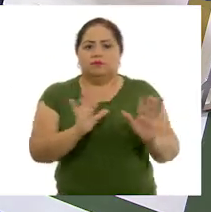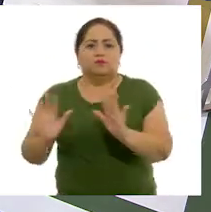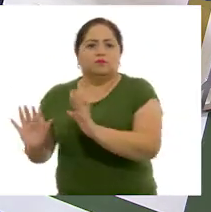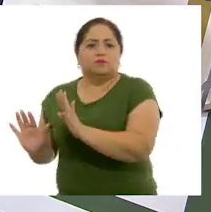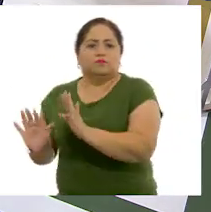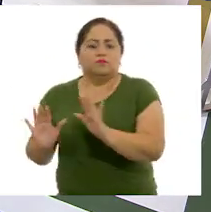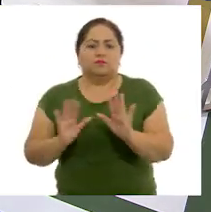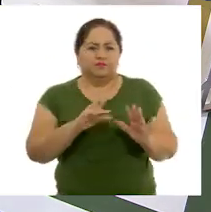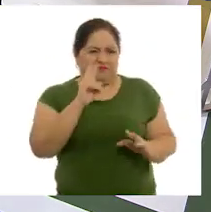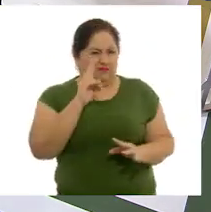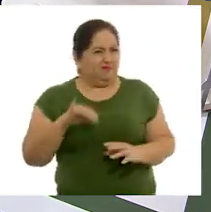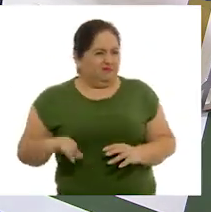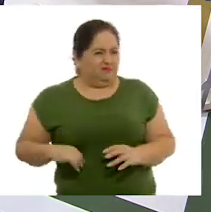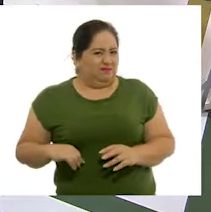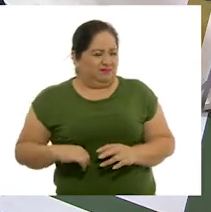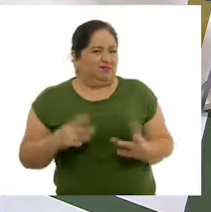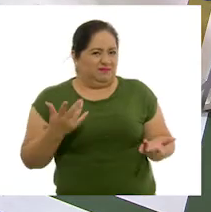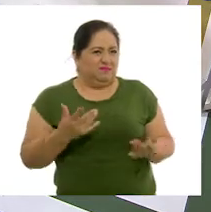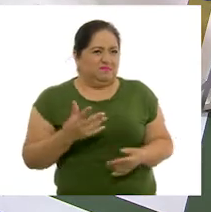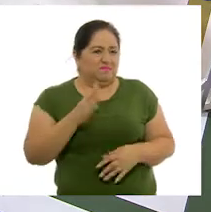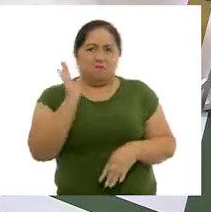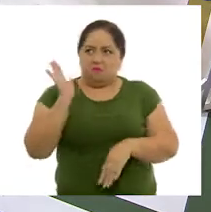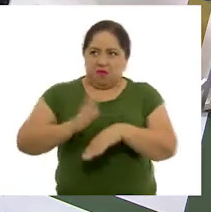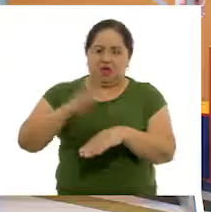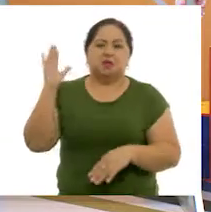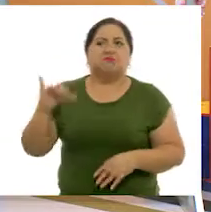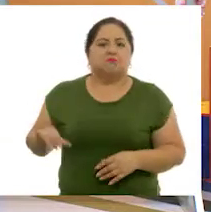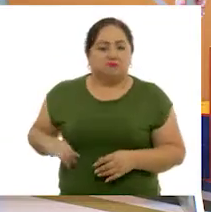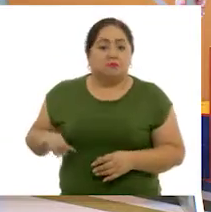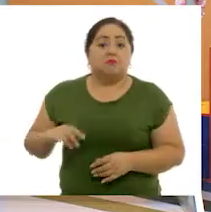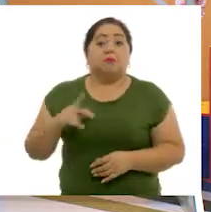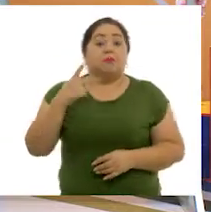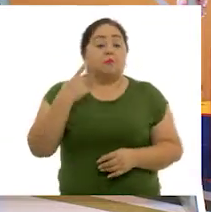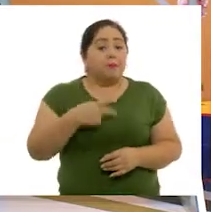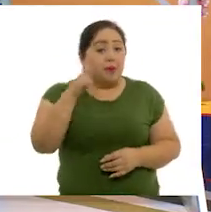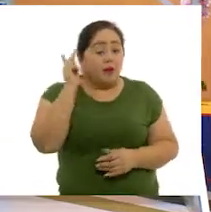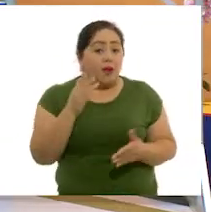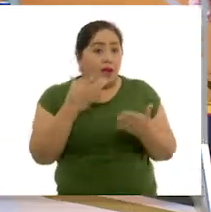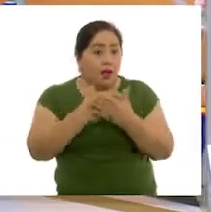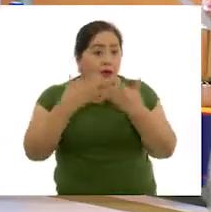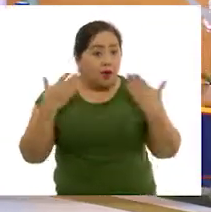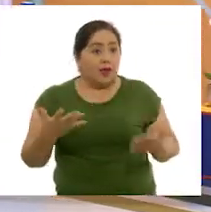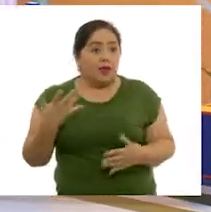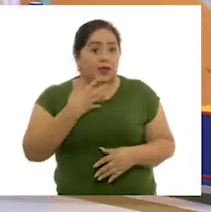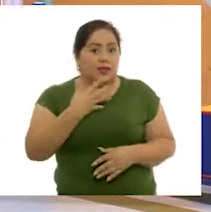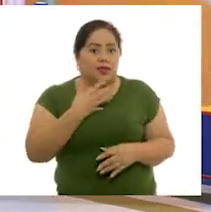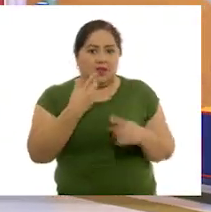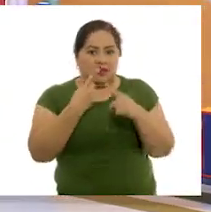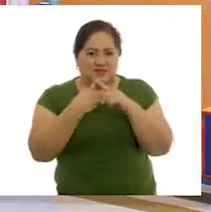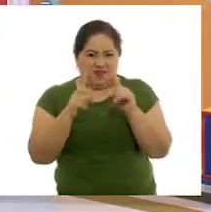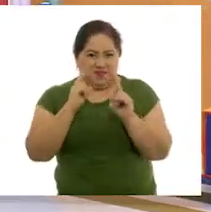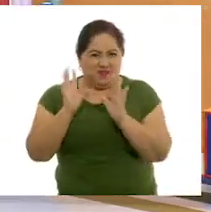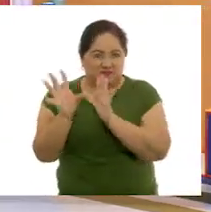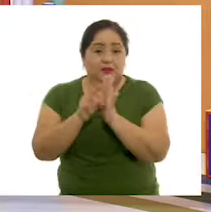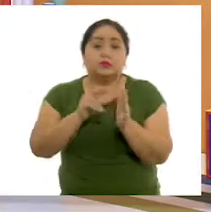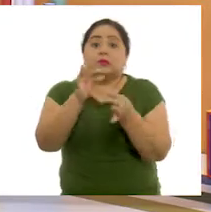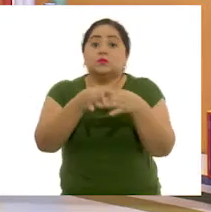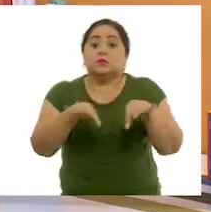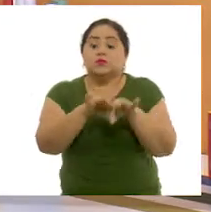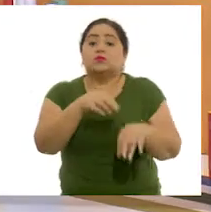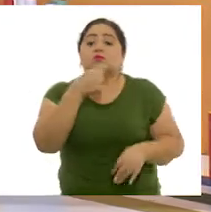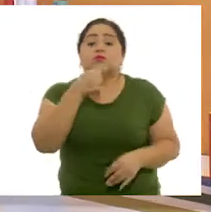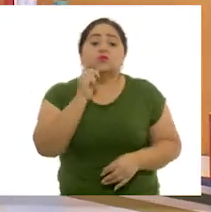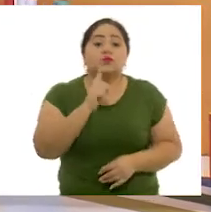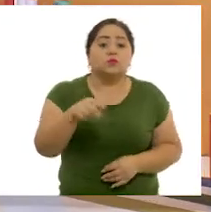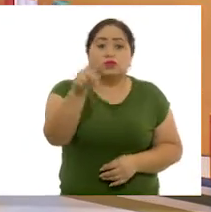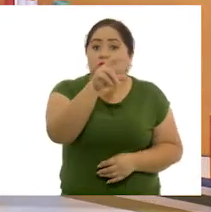lado. ¿Interesante? Mucho, muy interesante. Mucho, muy interesante. Pero bueno, ahora ya que tenemos los tipos de imitación, que es importante, niñas y niños,